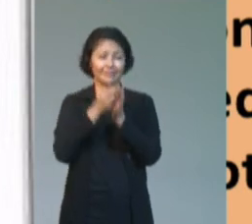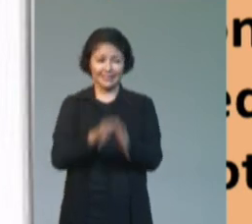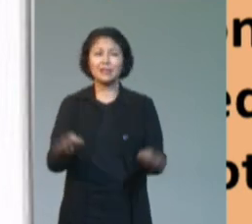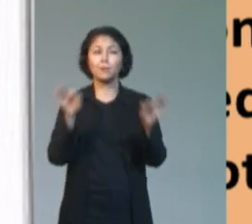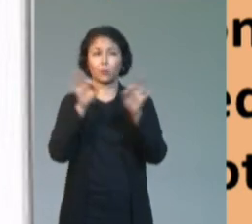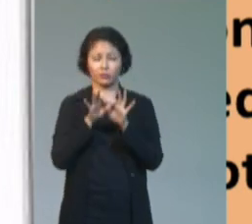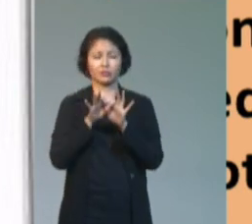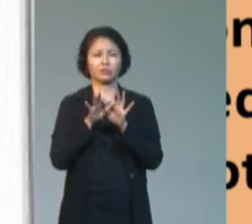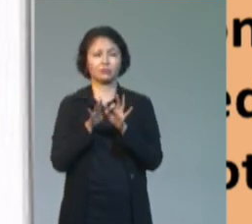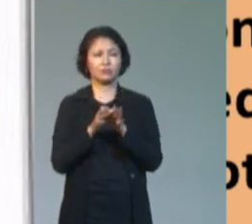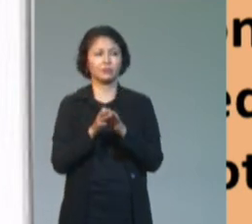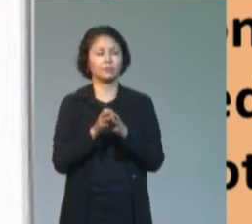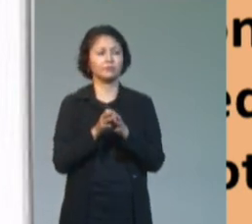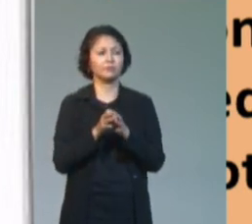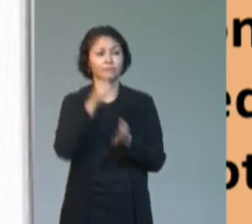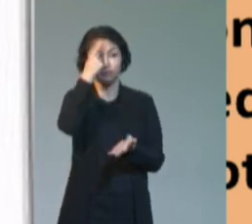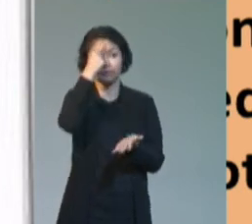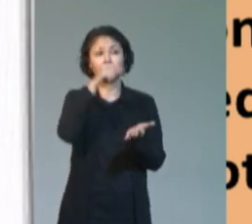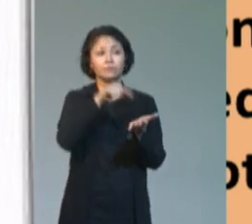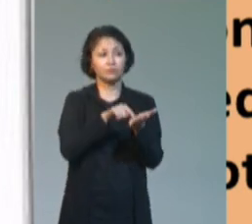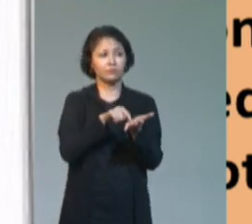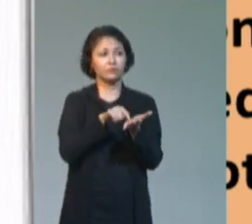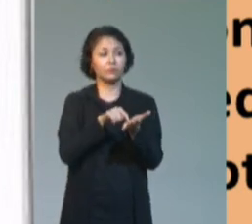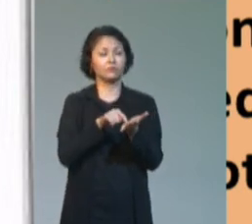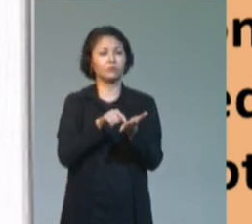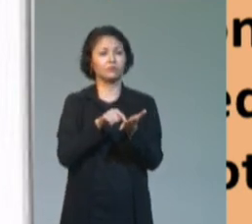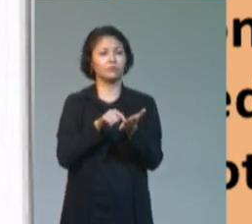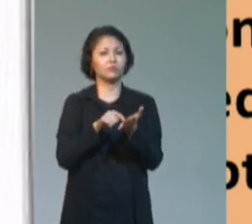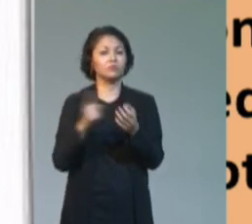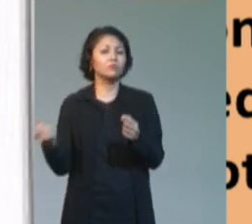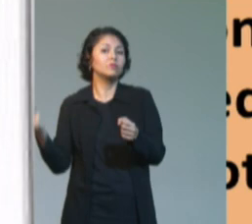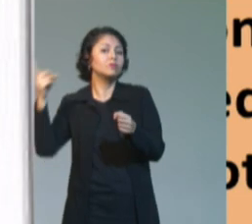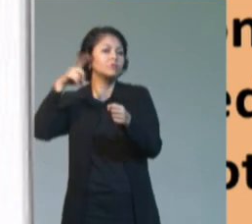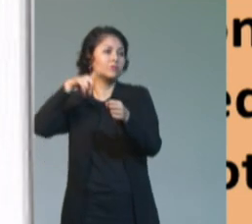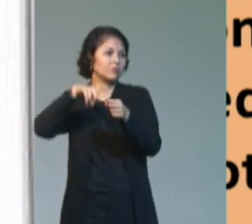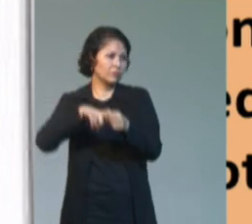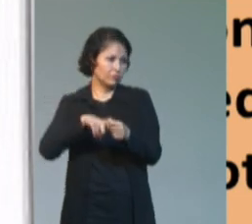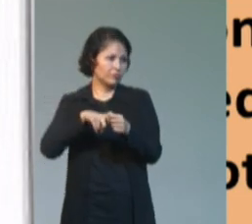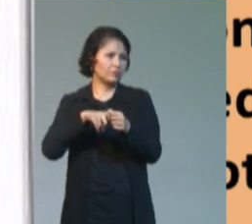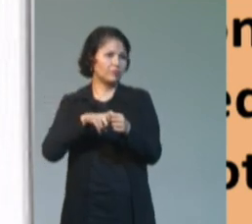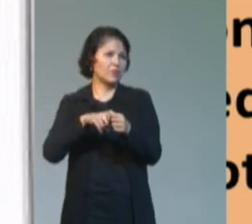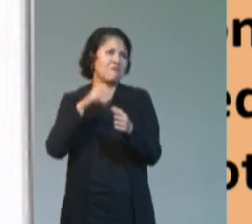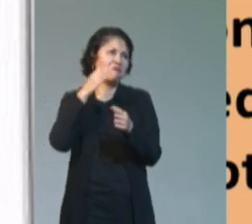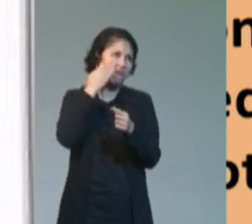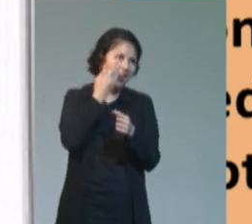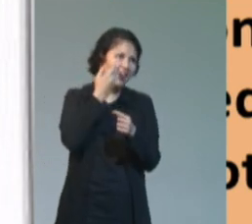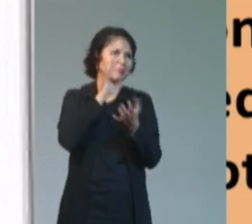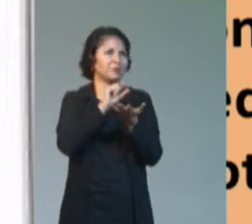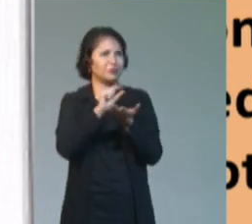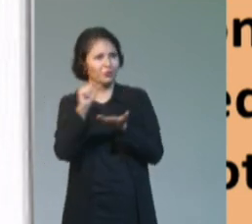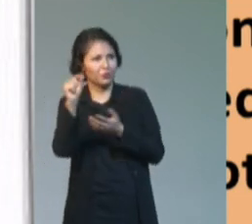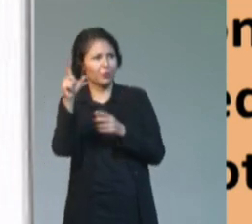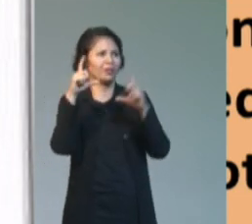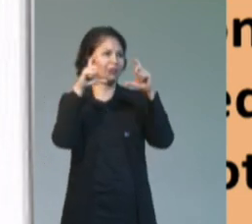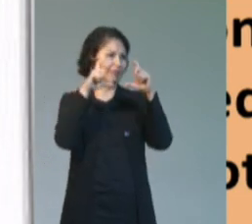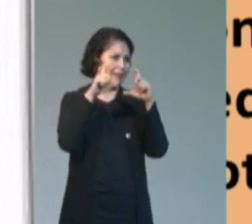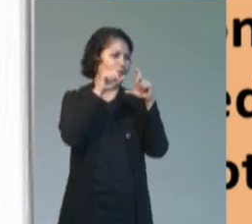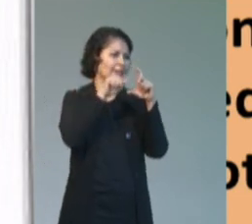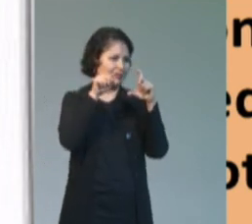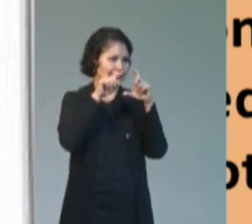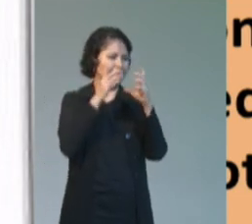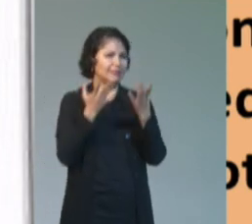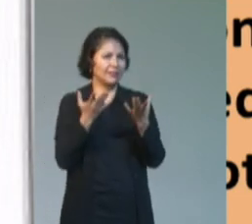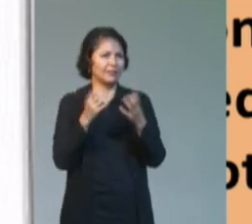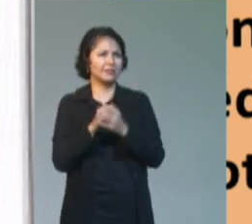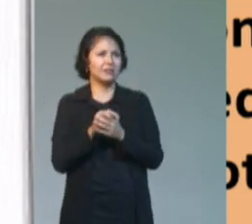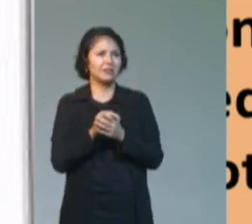creo que podemos trabajar y debemos incorporar todo lo que serían las redes sociales creo que también se podría